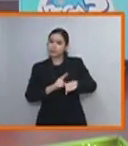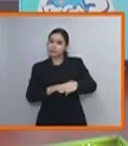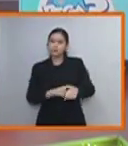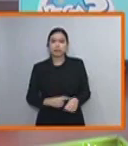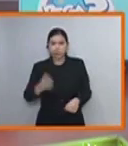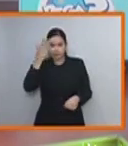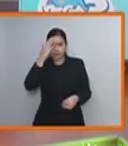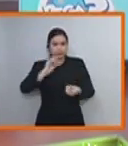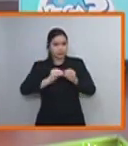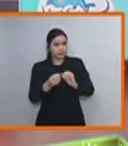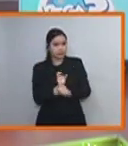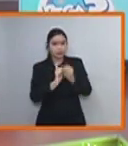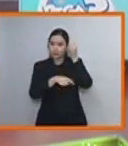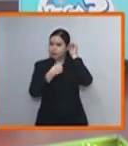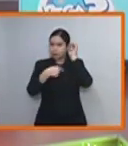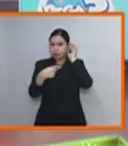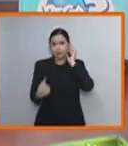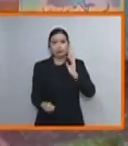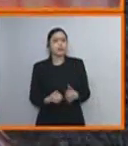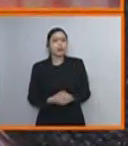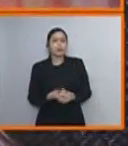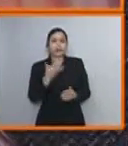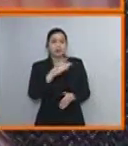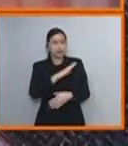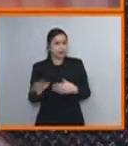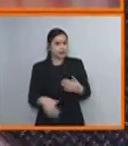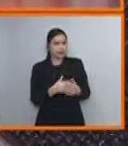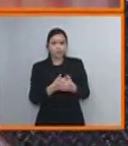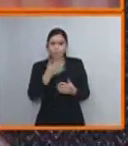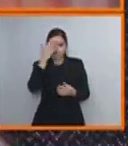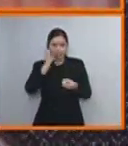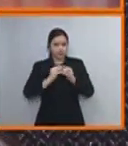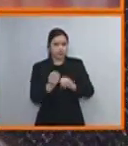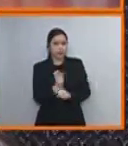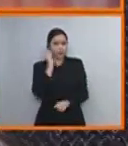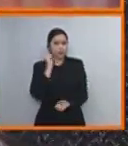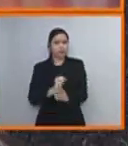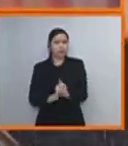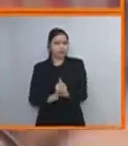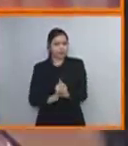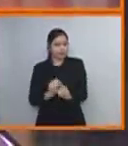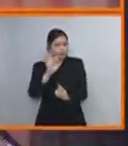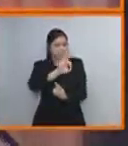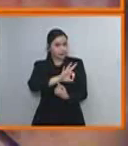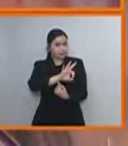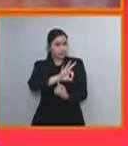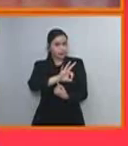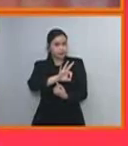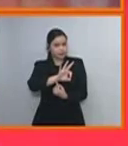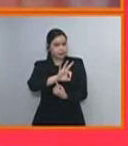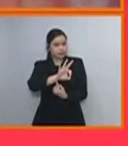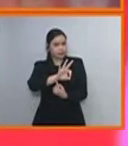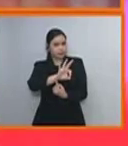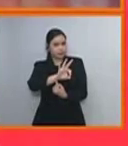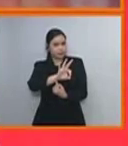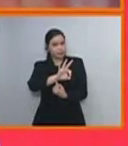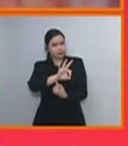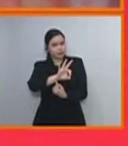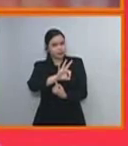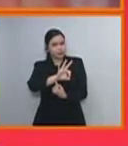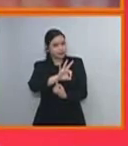el número ganador para la diaria. Mucha suerte, que el primer dígito, este es el 9. Segundo